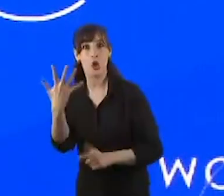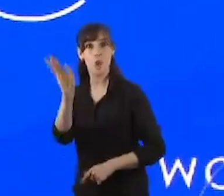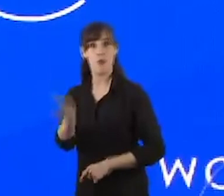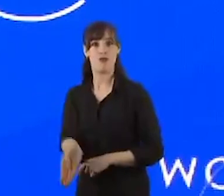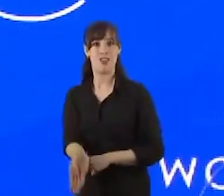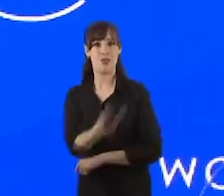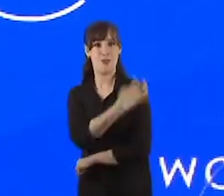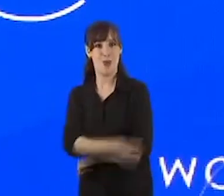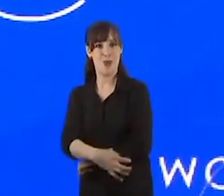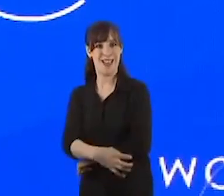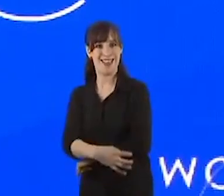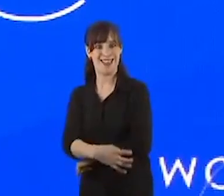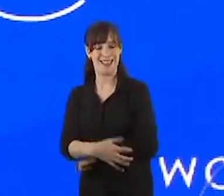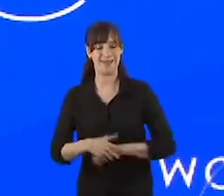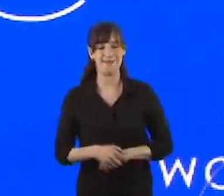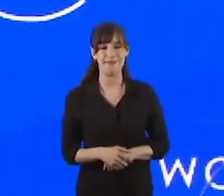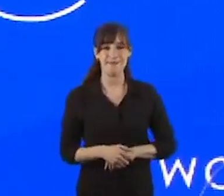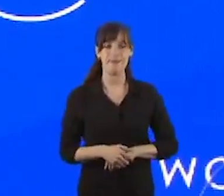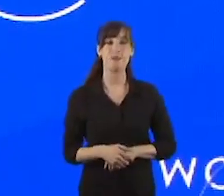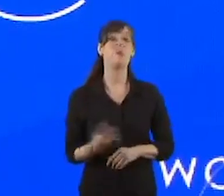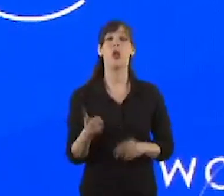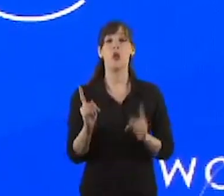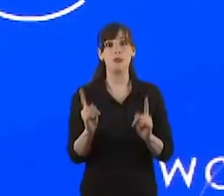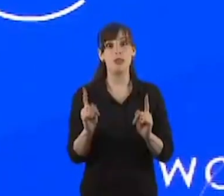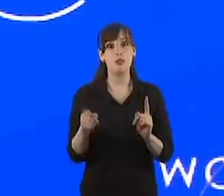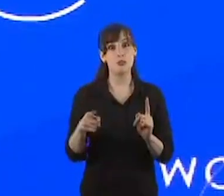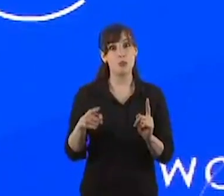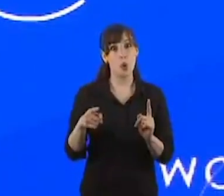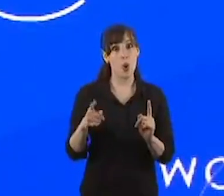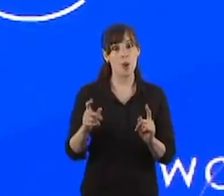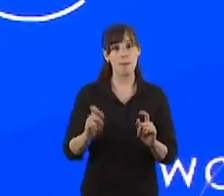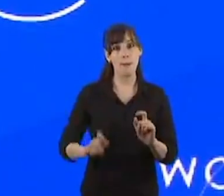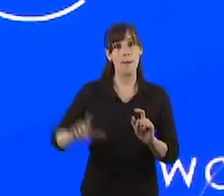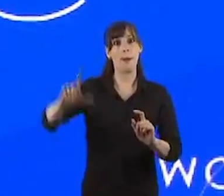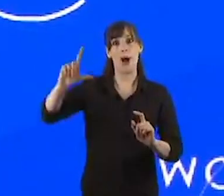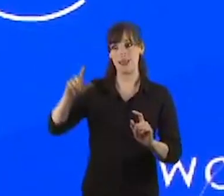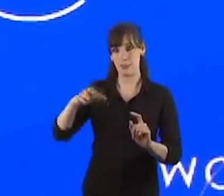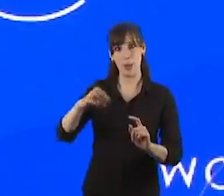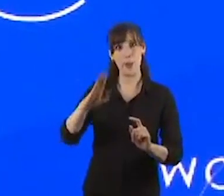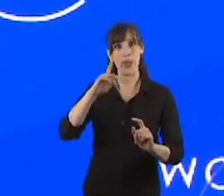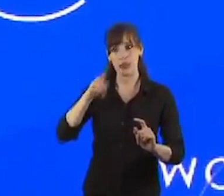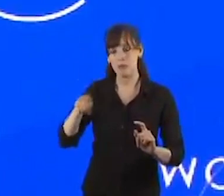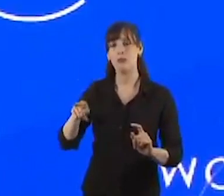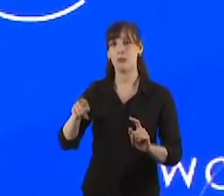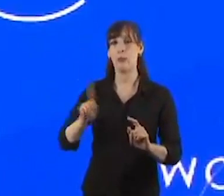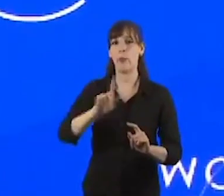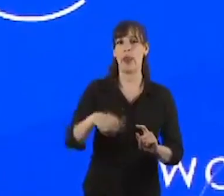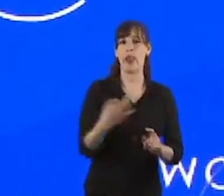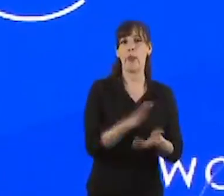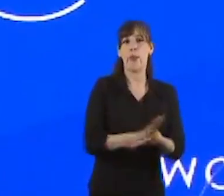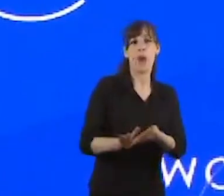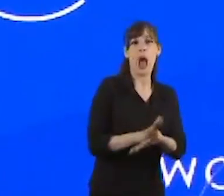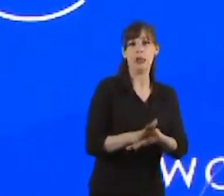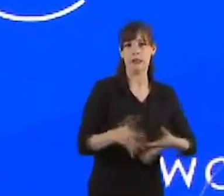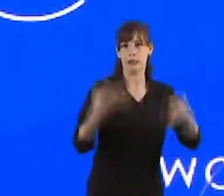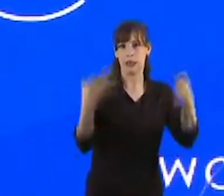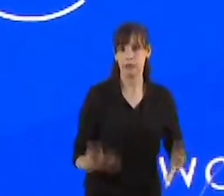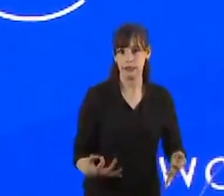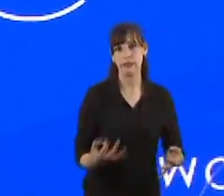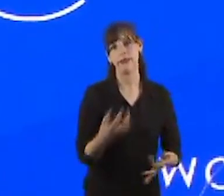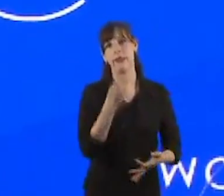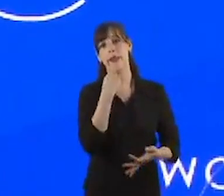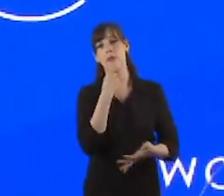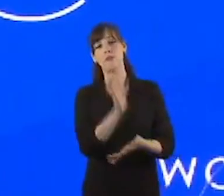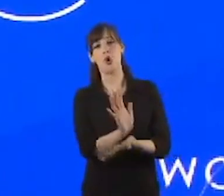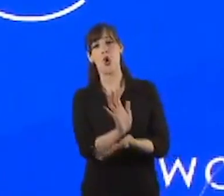esas presencias de rendimientos crecientes implican estructuras concentradas, lo que se llamaría, por ejemplo, un